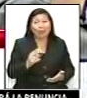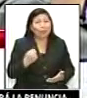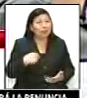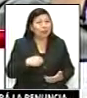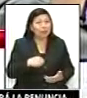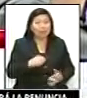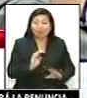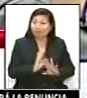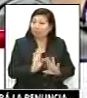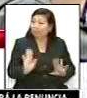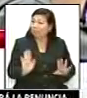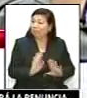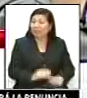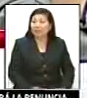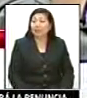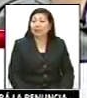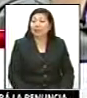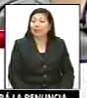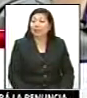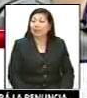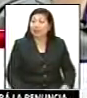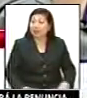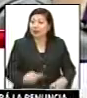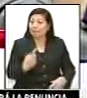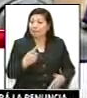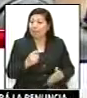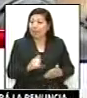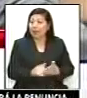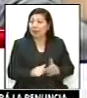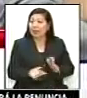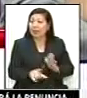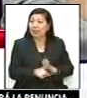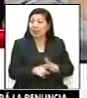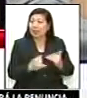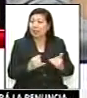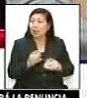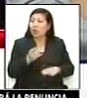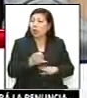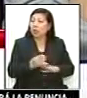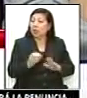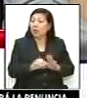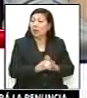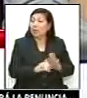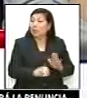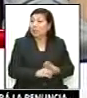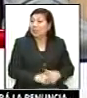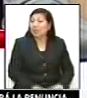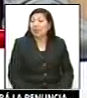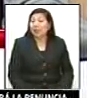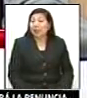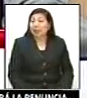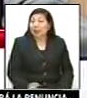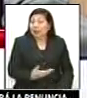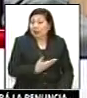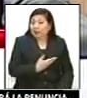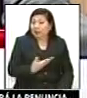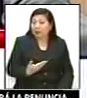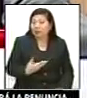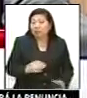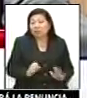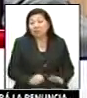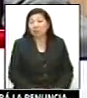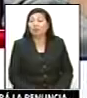nosotros no somos competentes para legislar, esto es inconstitucional? El presidente, vamos a ponernos en el